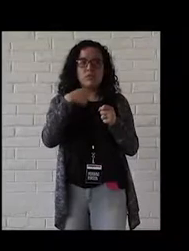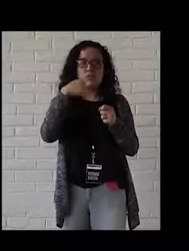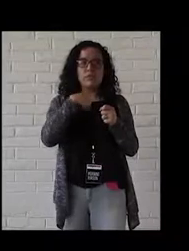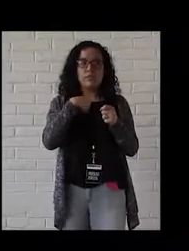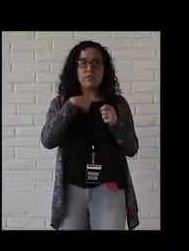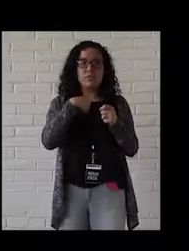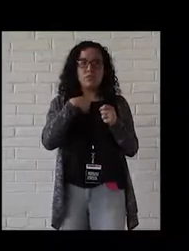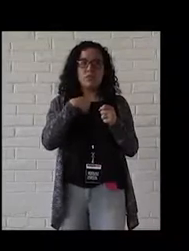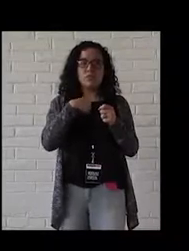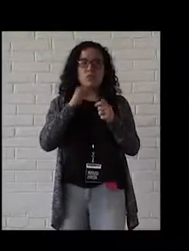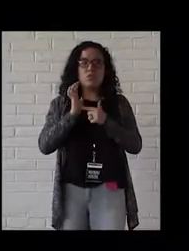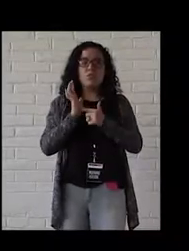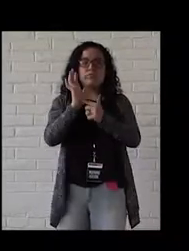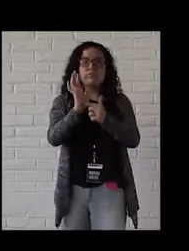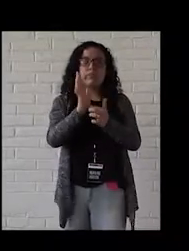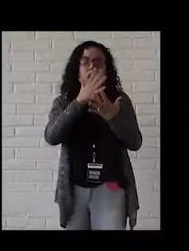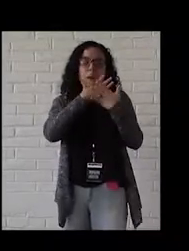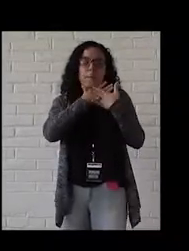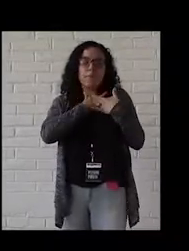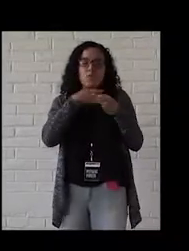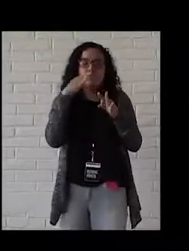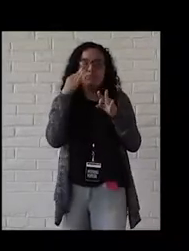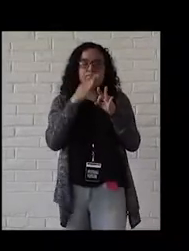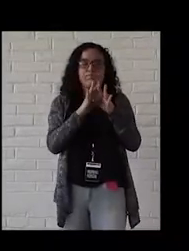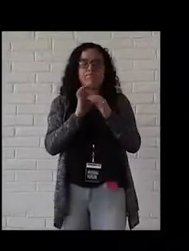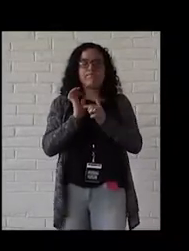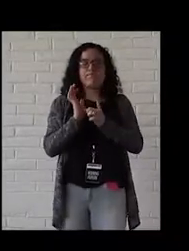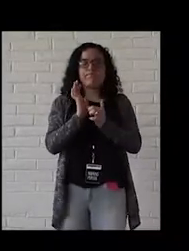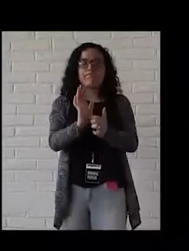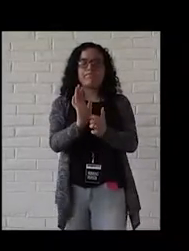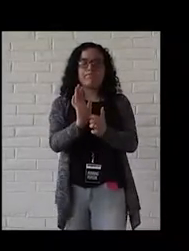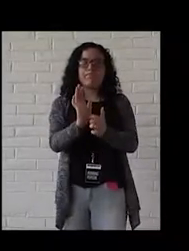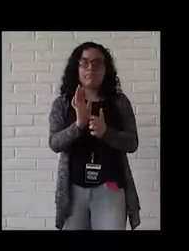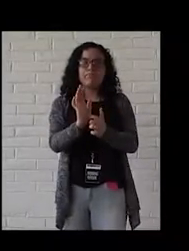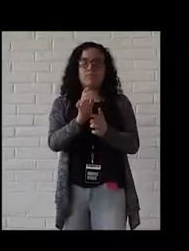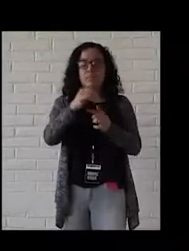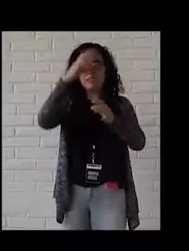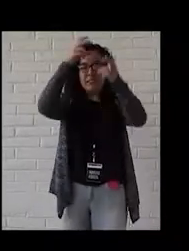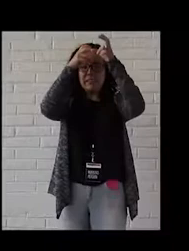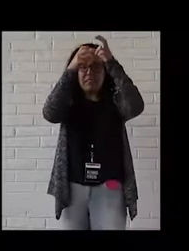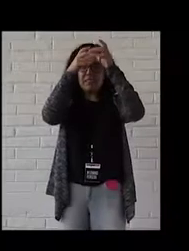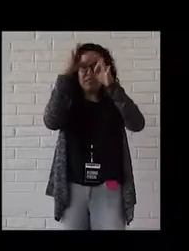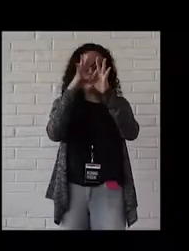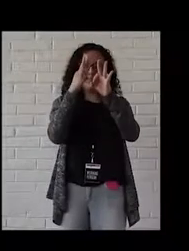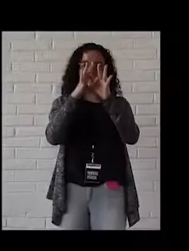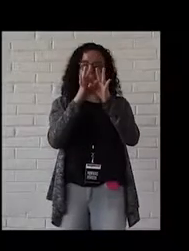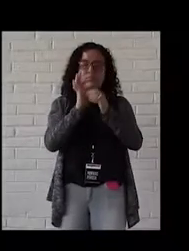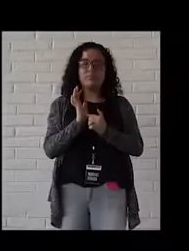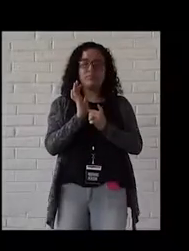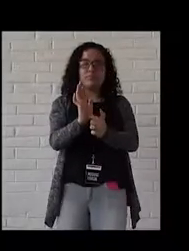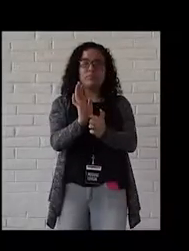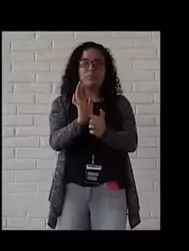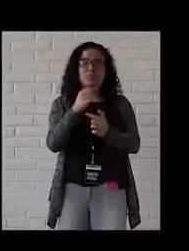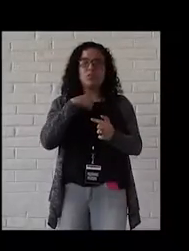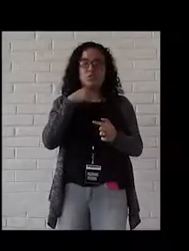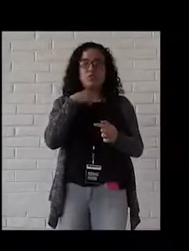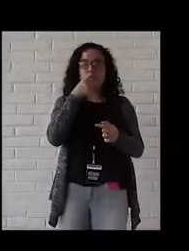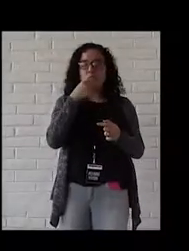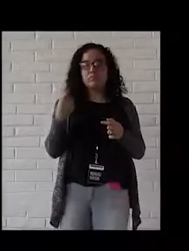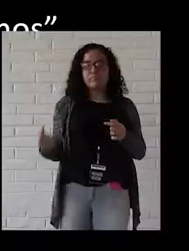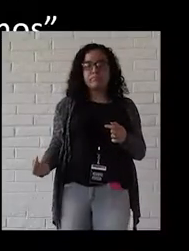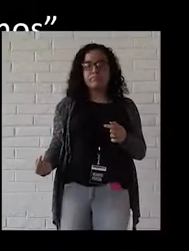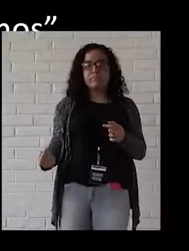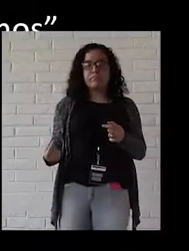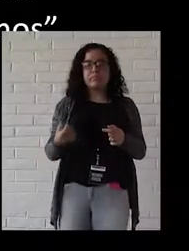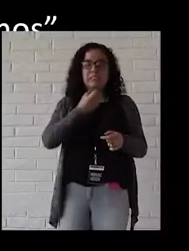yo soy la expresión del amor perfecto, la expresión de la inteligencia perfecta, y desde muy chiquito a mí me enseñaron a curarme a mí mismo